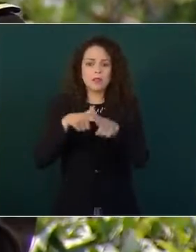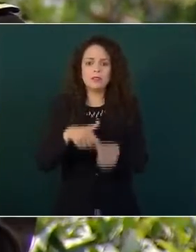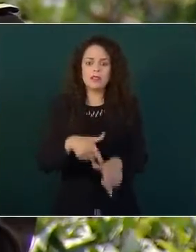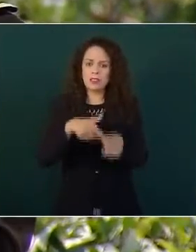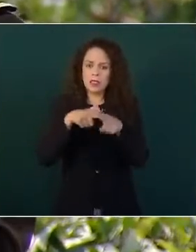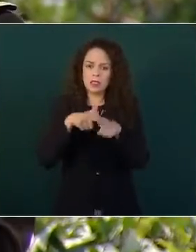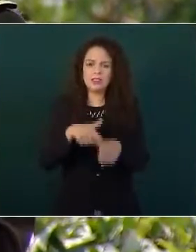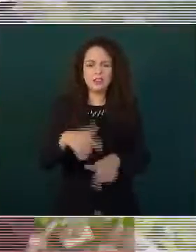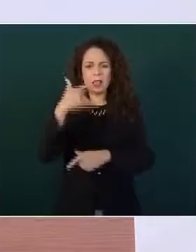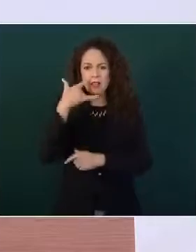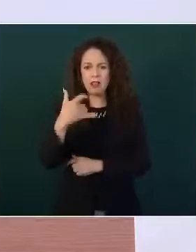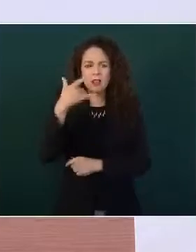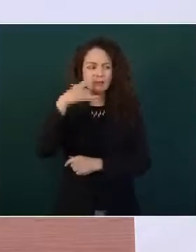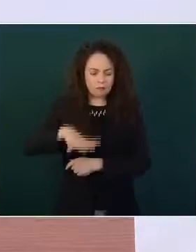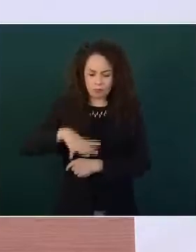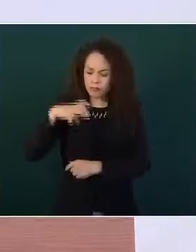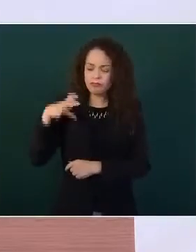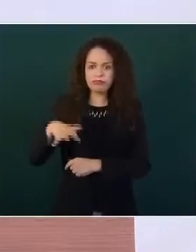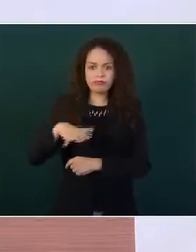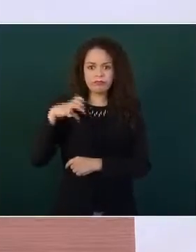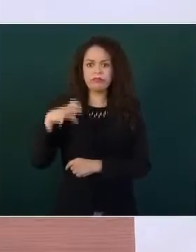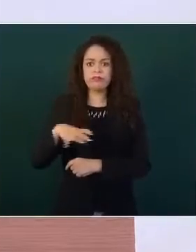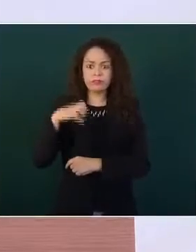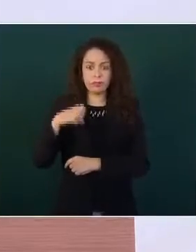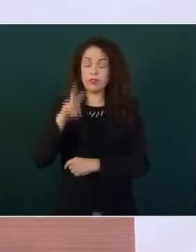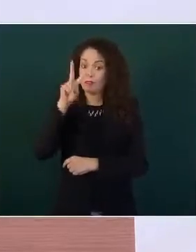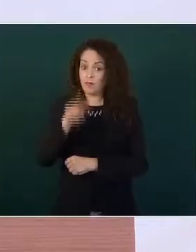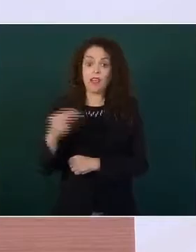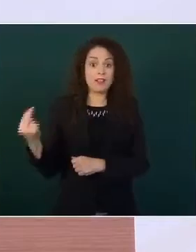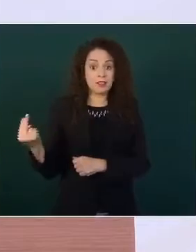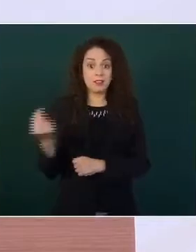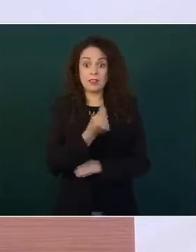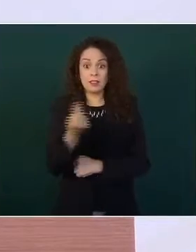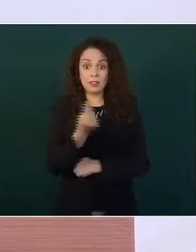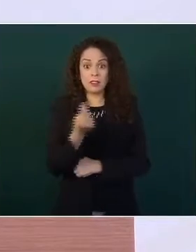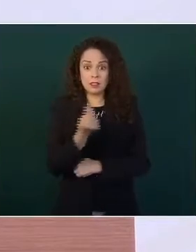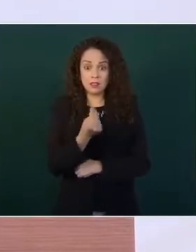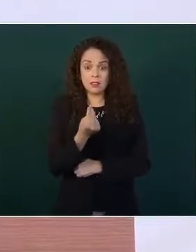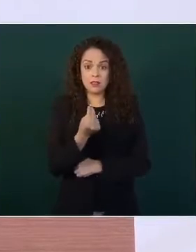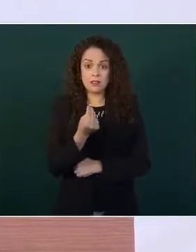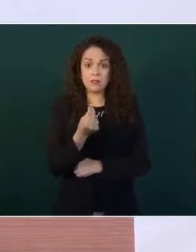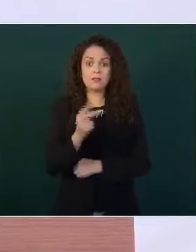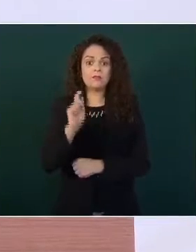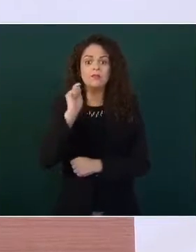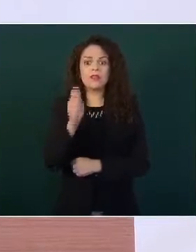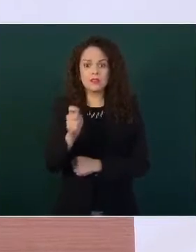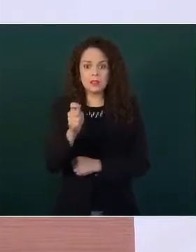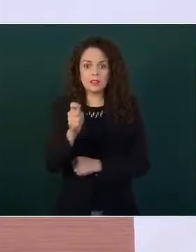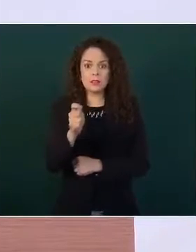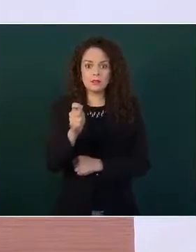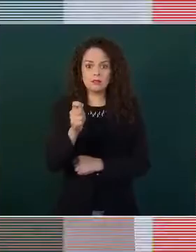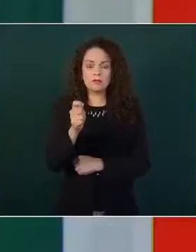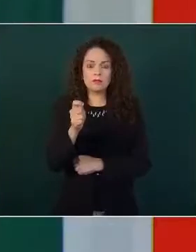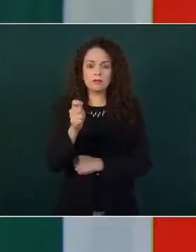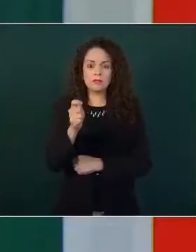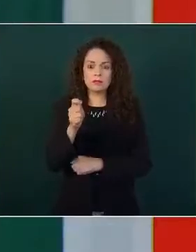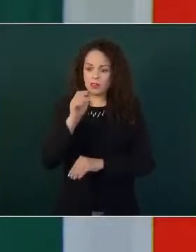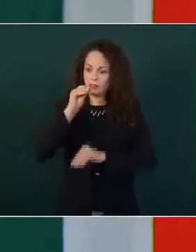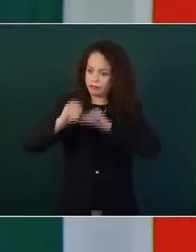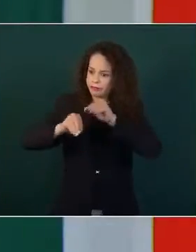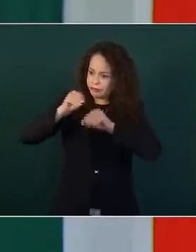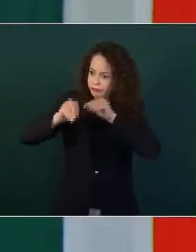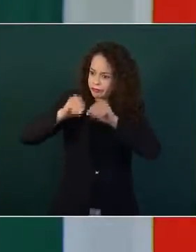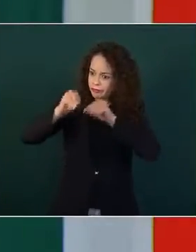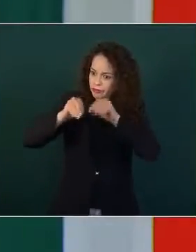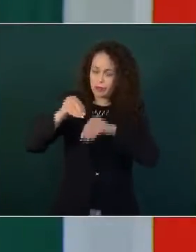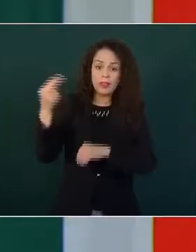ahínco y determinación, siendo necesario que en cada escalón de la estructura impulsemos